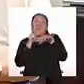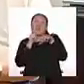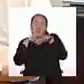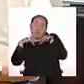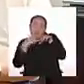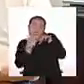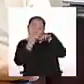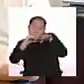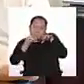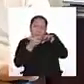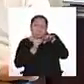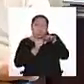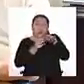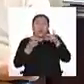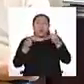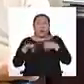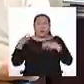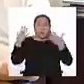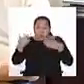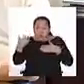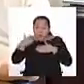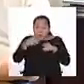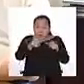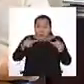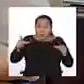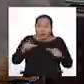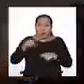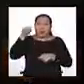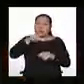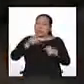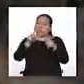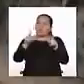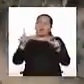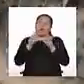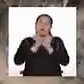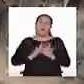obviamente cuando se intervenga ese sitio va a ser un sitio monumental.